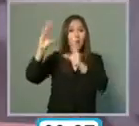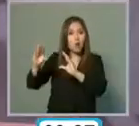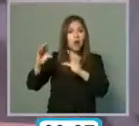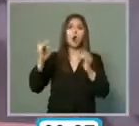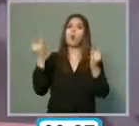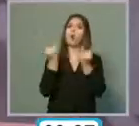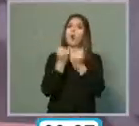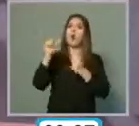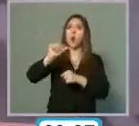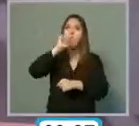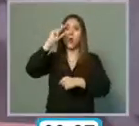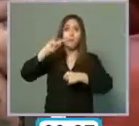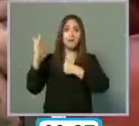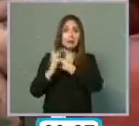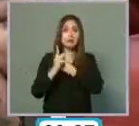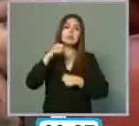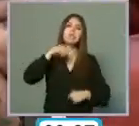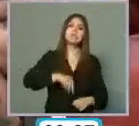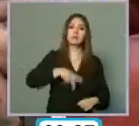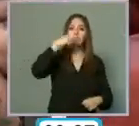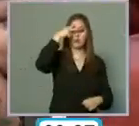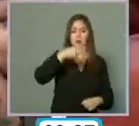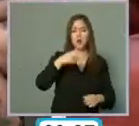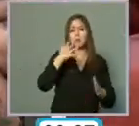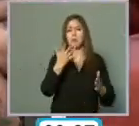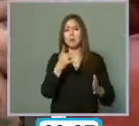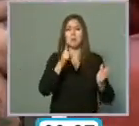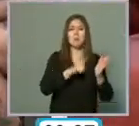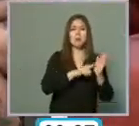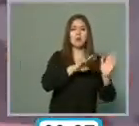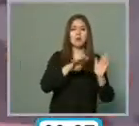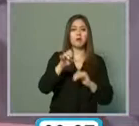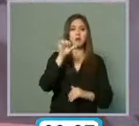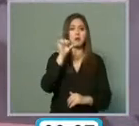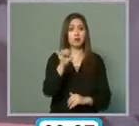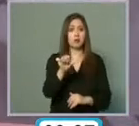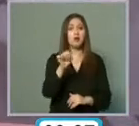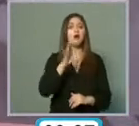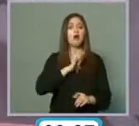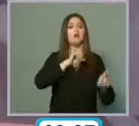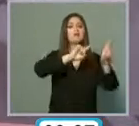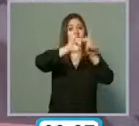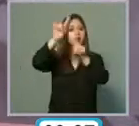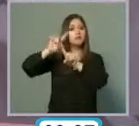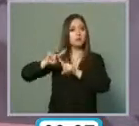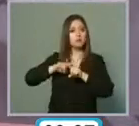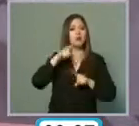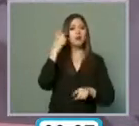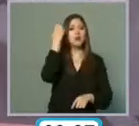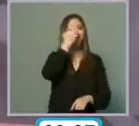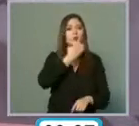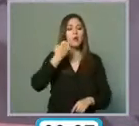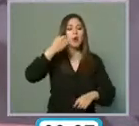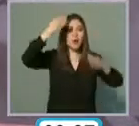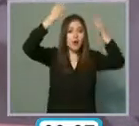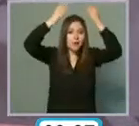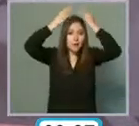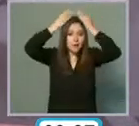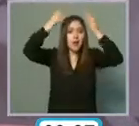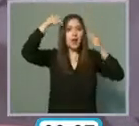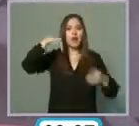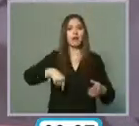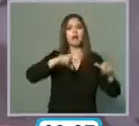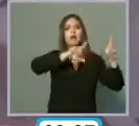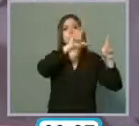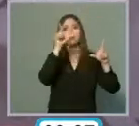excepción. Ya para el año 1919 ya teníamos varias escuelas de enfermería funcionando en la República